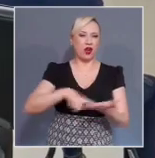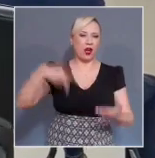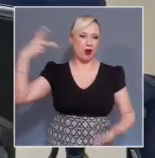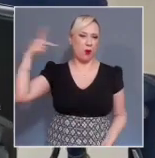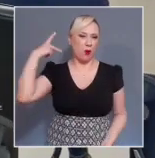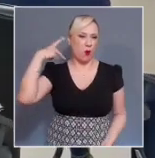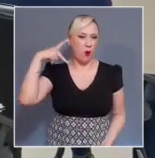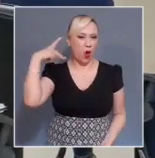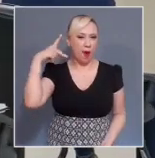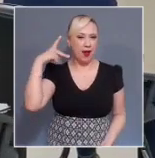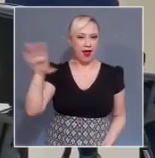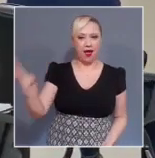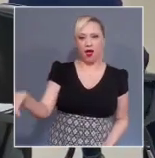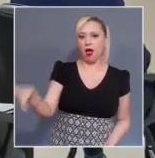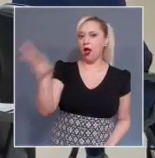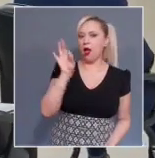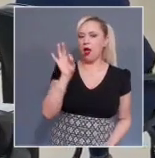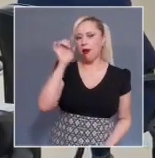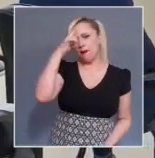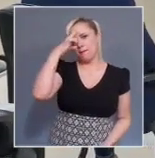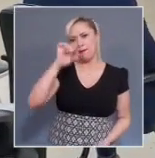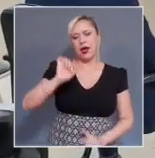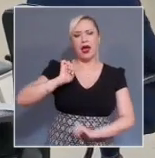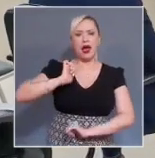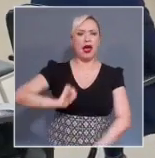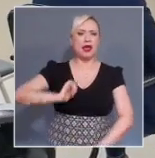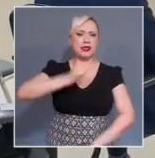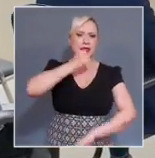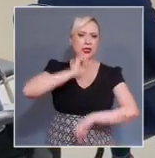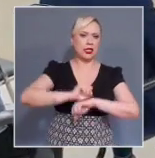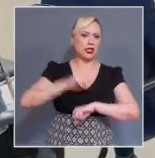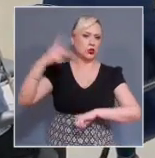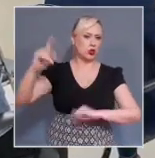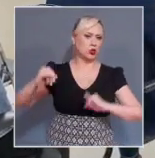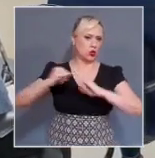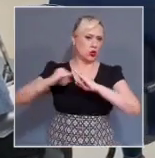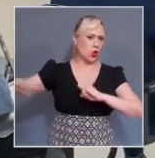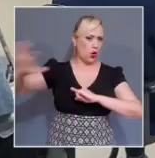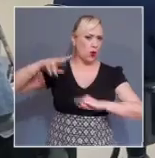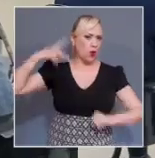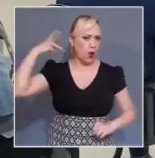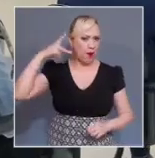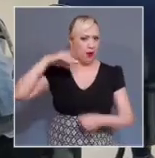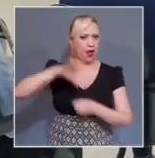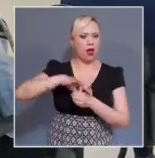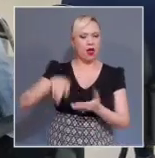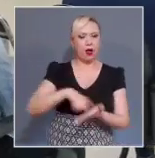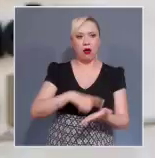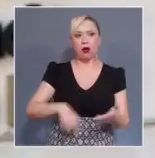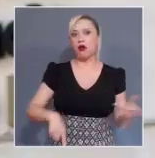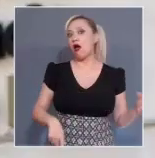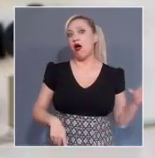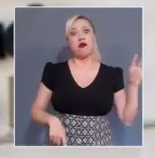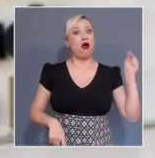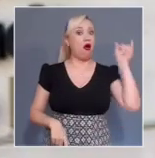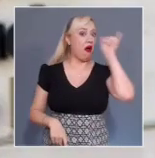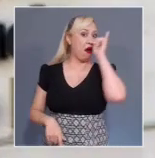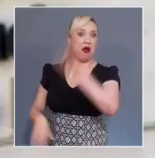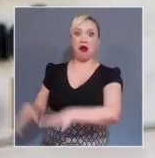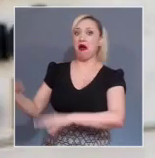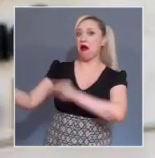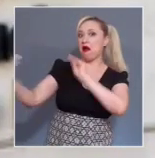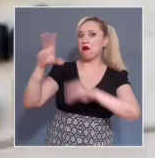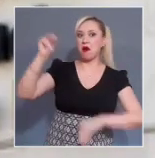de la Secretaría Ejecutiva de dicho instituto local. En el caso, fue impugnada la confirmación que el Tribunal Electoral